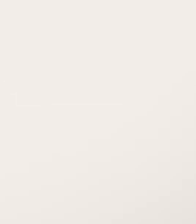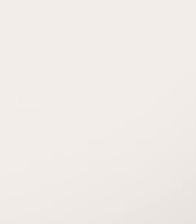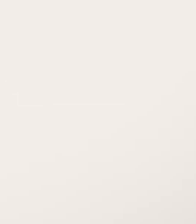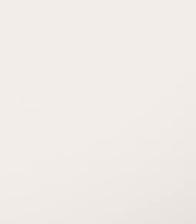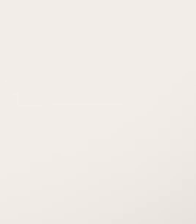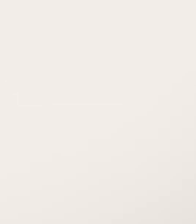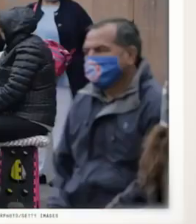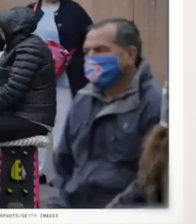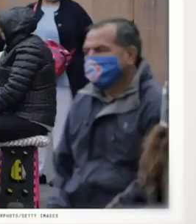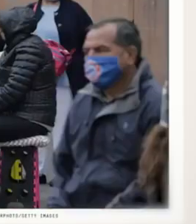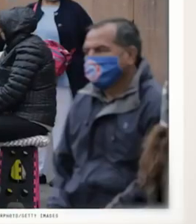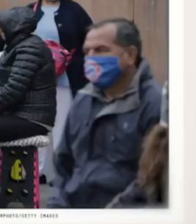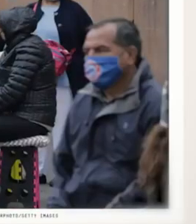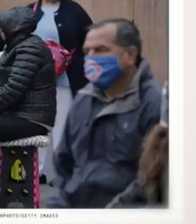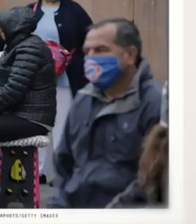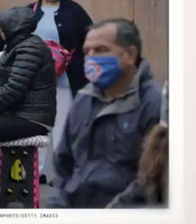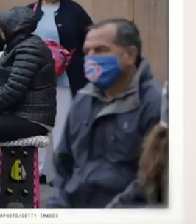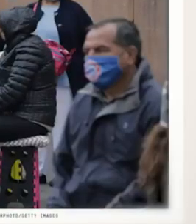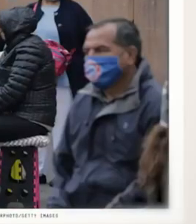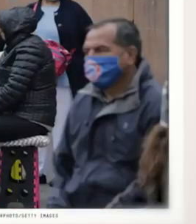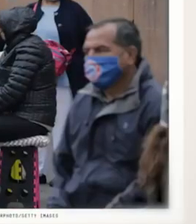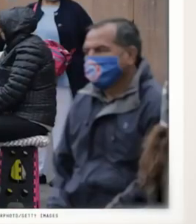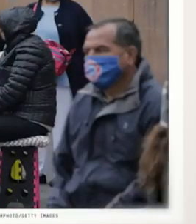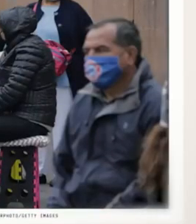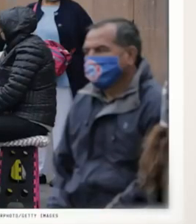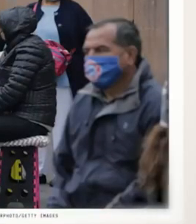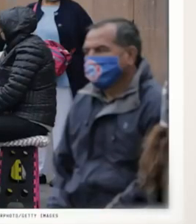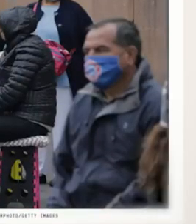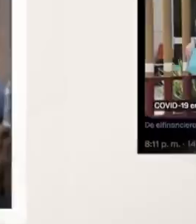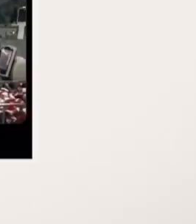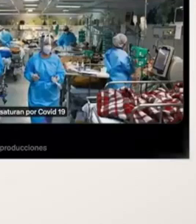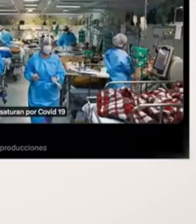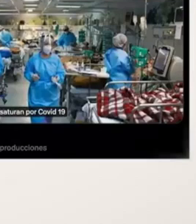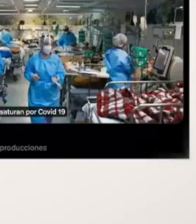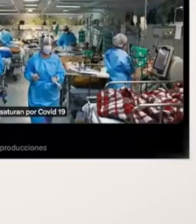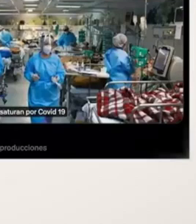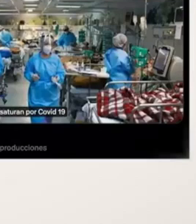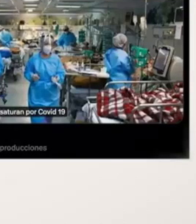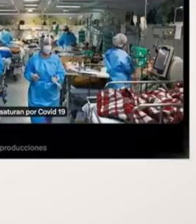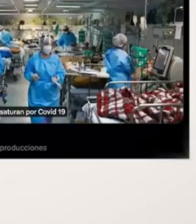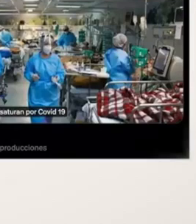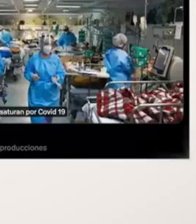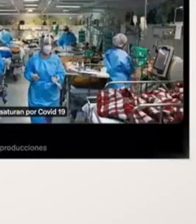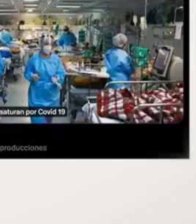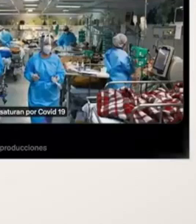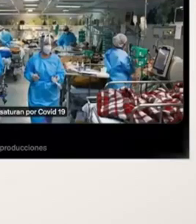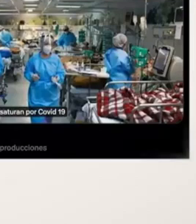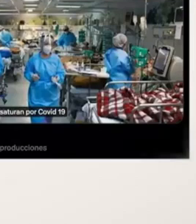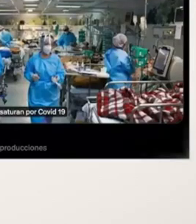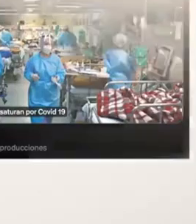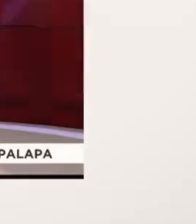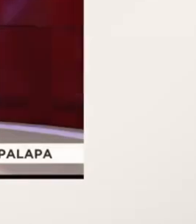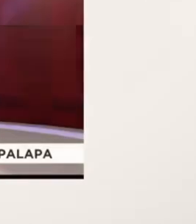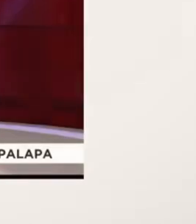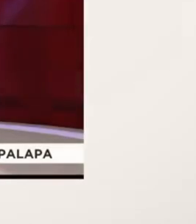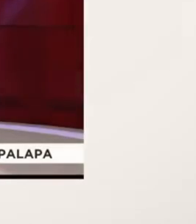La variante pirola ha sido utilizada por varios medios de comunicación para argumentar la falsa saturación de hospitales. Y siguen creciendo los